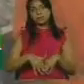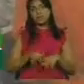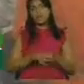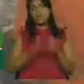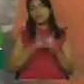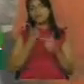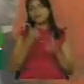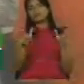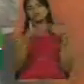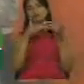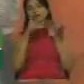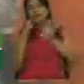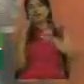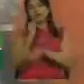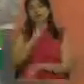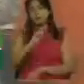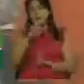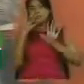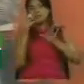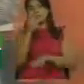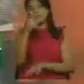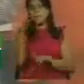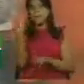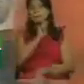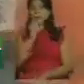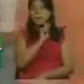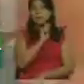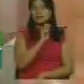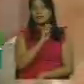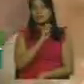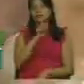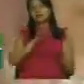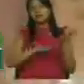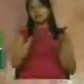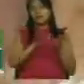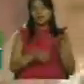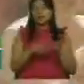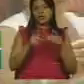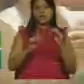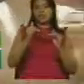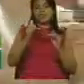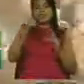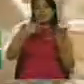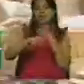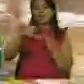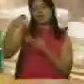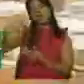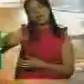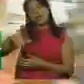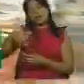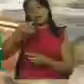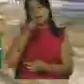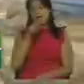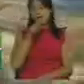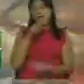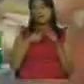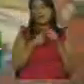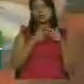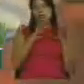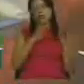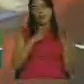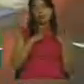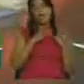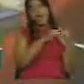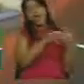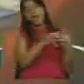de cerrar 9 meses, 10 meses para jugar con el precio de los envases y jugar con un alza en términos de los precios de los alimentos. Estos son parte de los encadenamientos